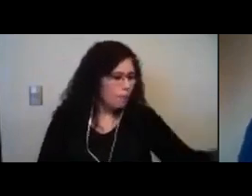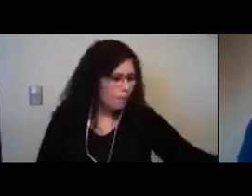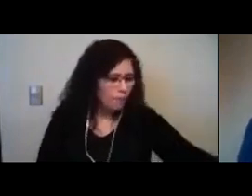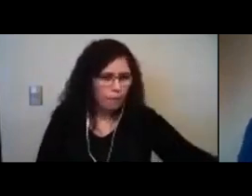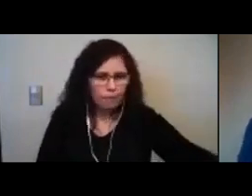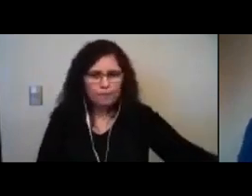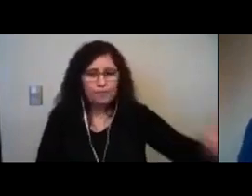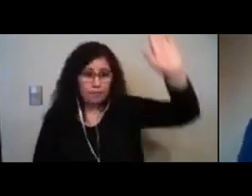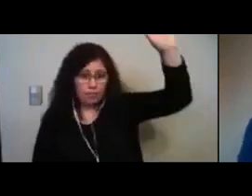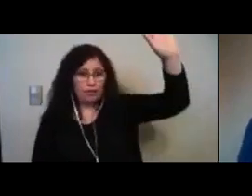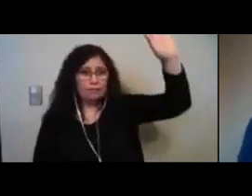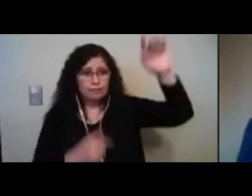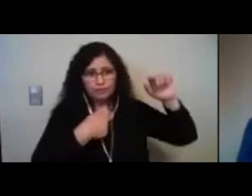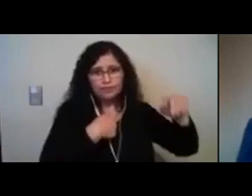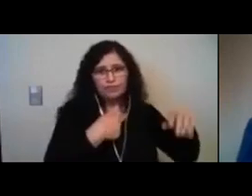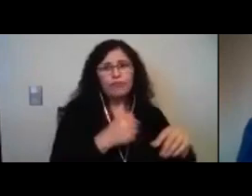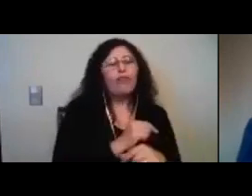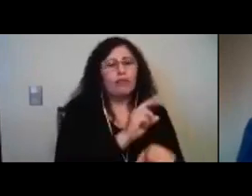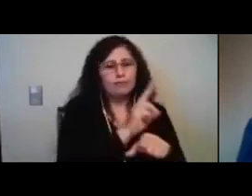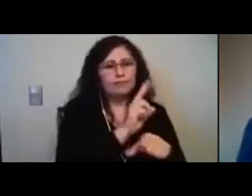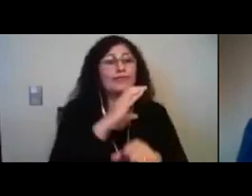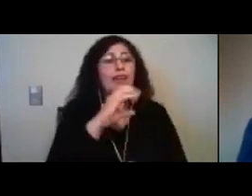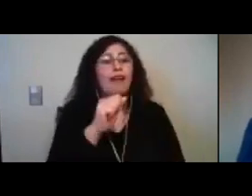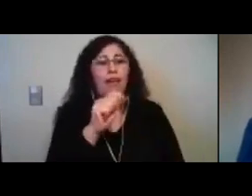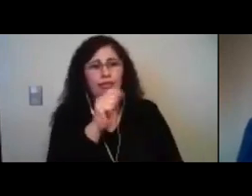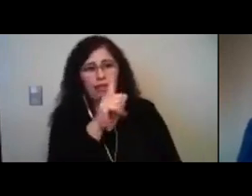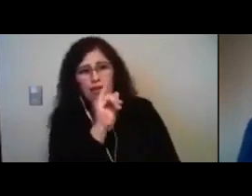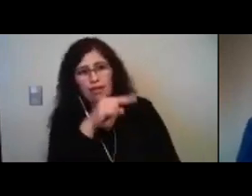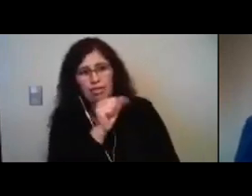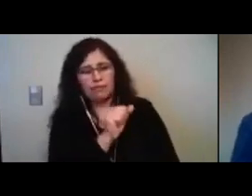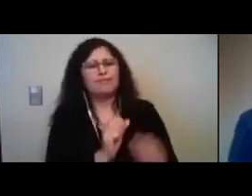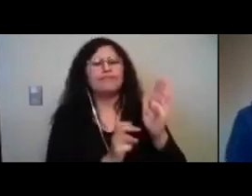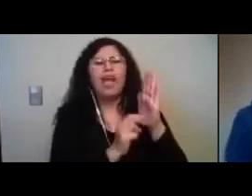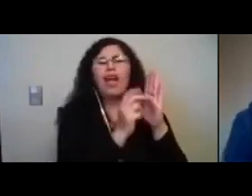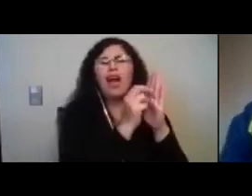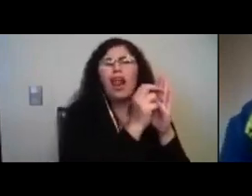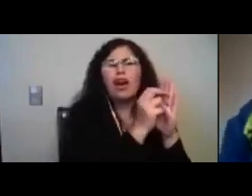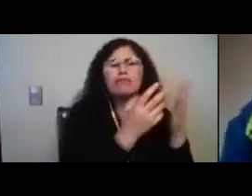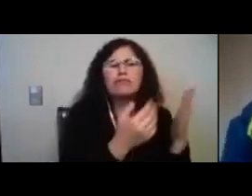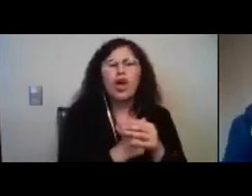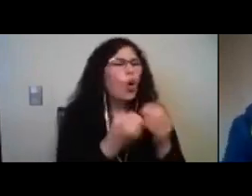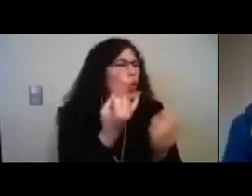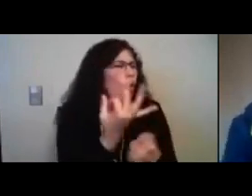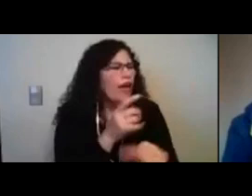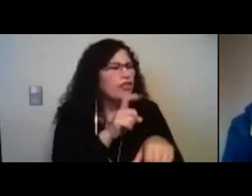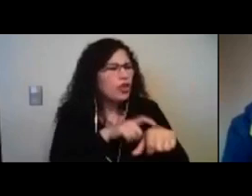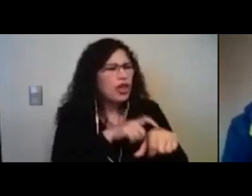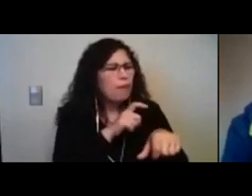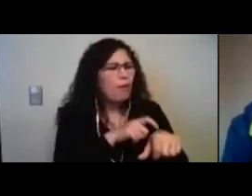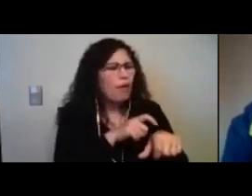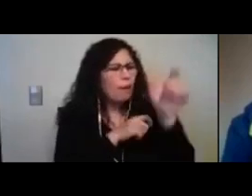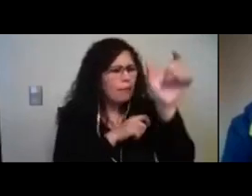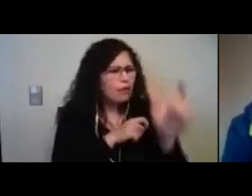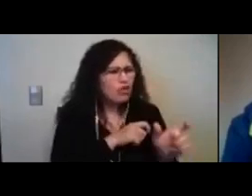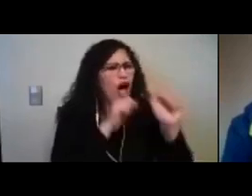Yo tengo una. Adelante, Catalina. Según la escala, ¿cuánto tiempo más o menos una persona puede pasar